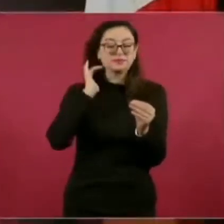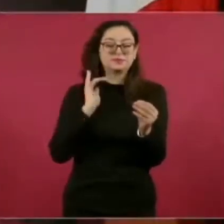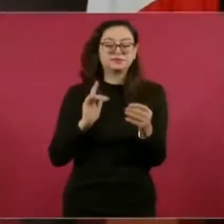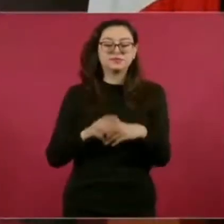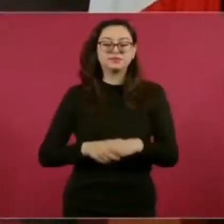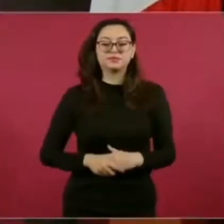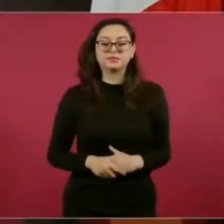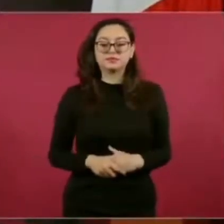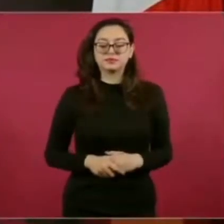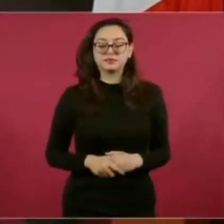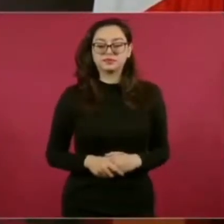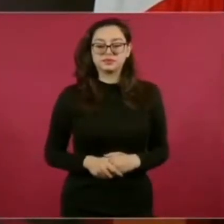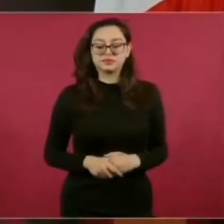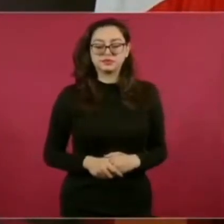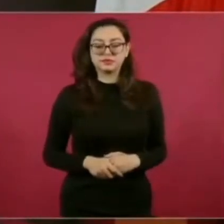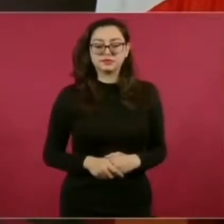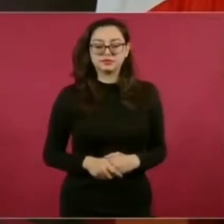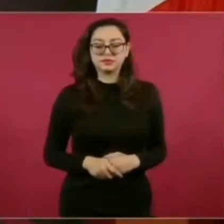presidencial.